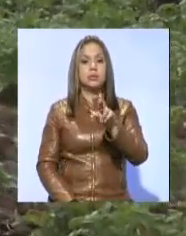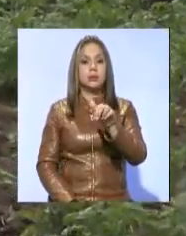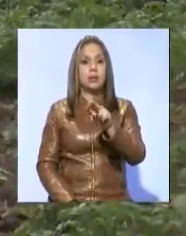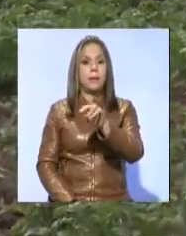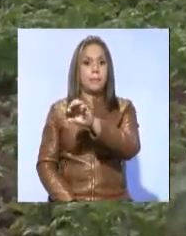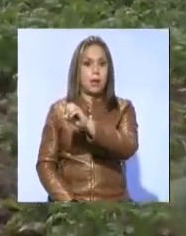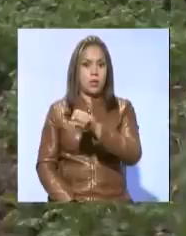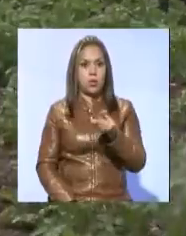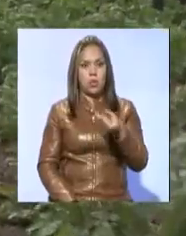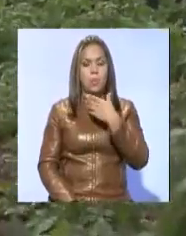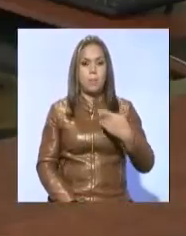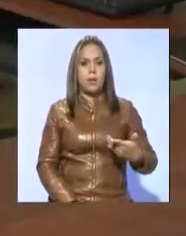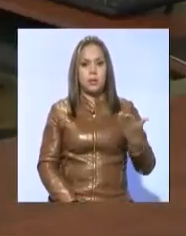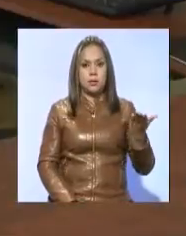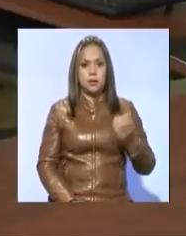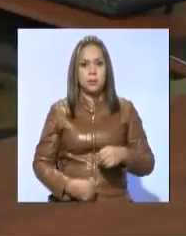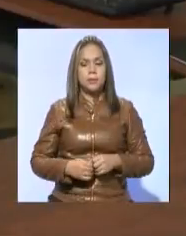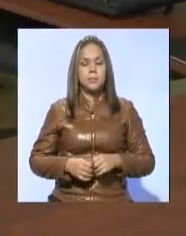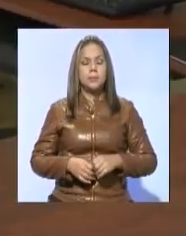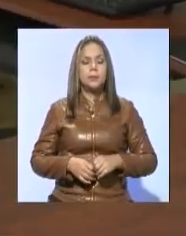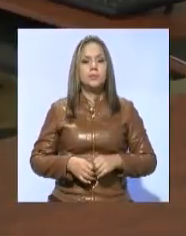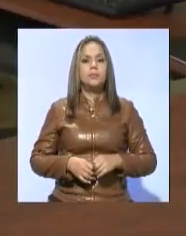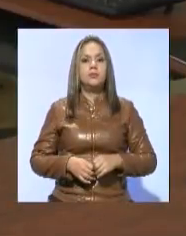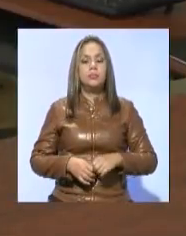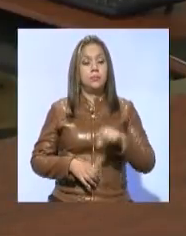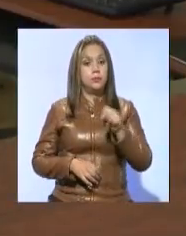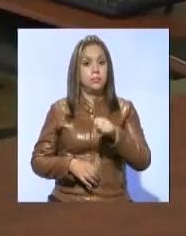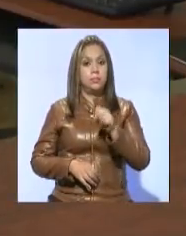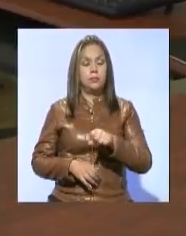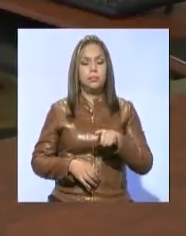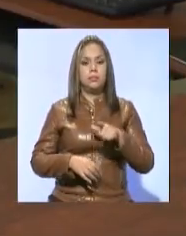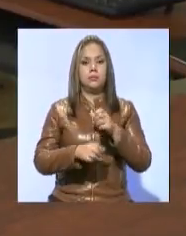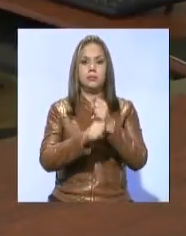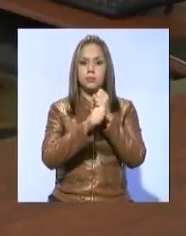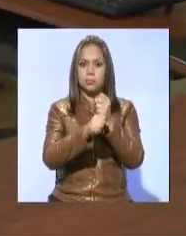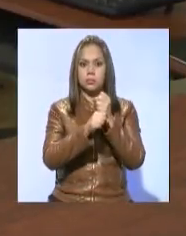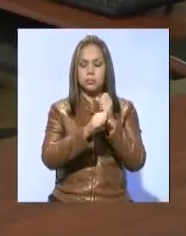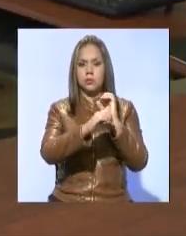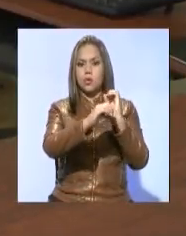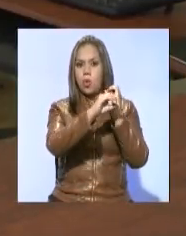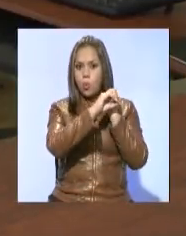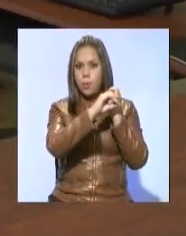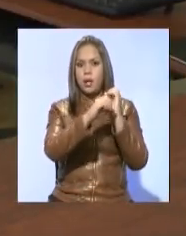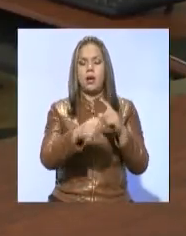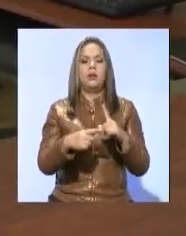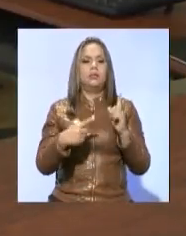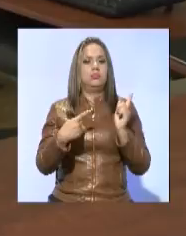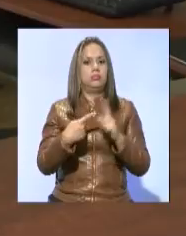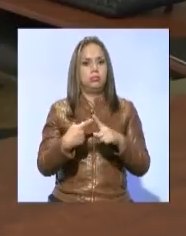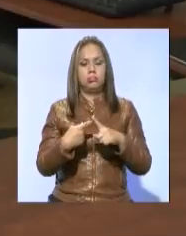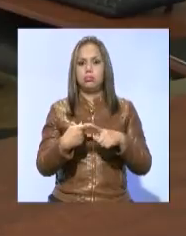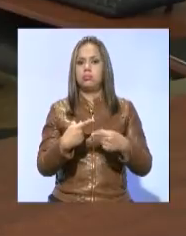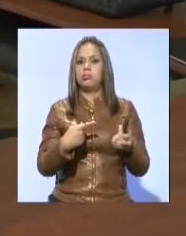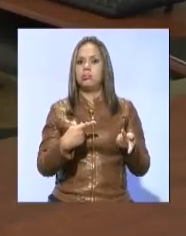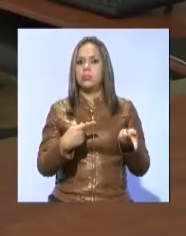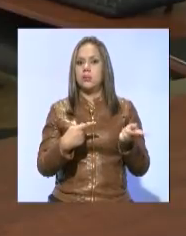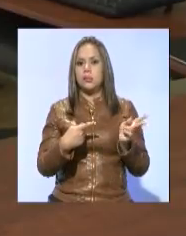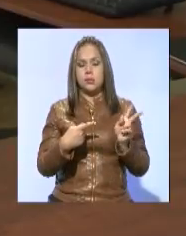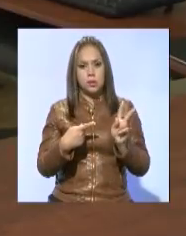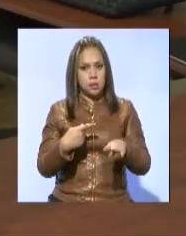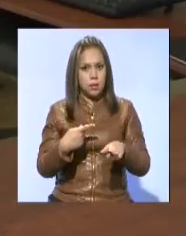de Soberanía Alimentaria. Un seguro obligatorio de tener, obviamente, características